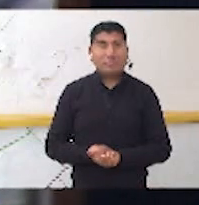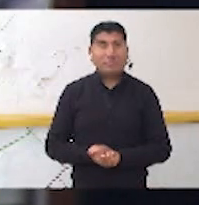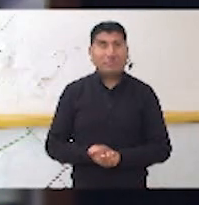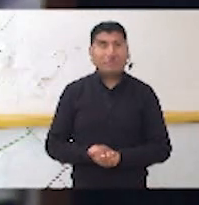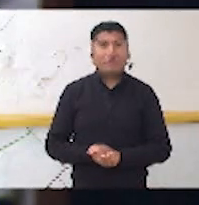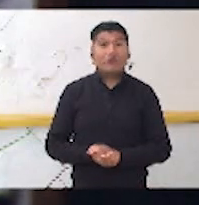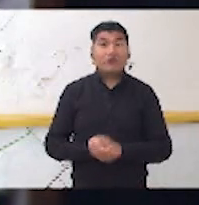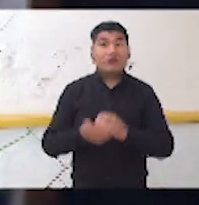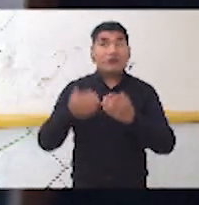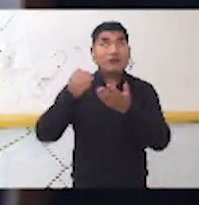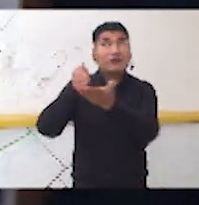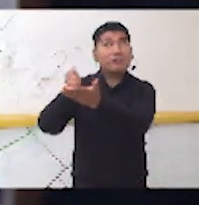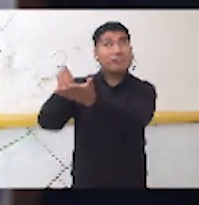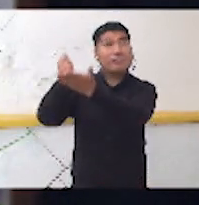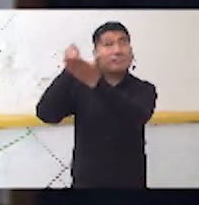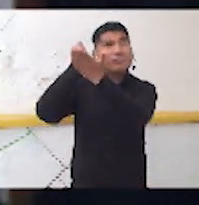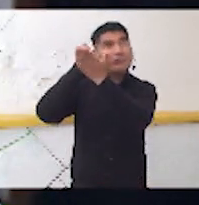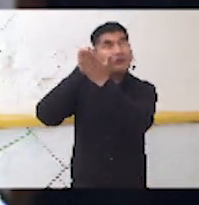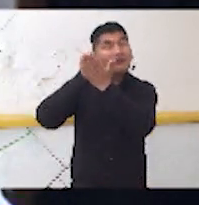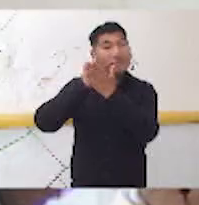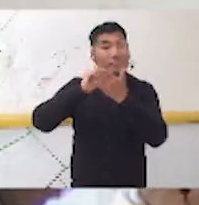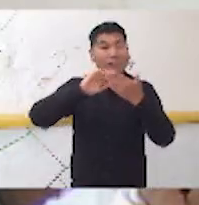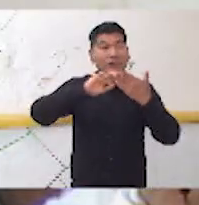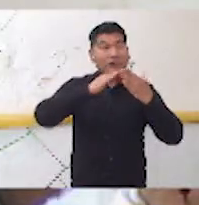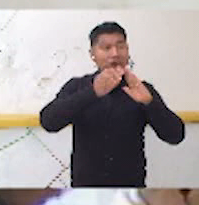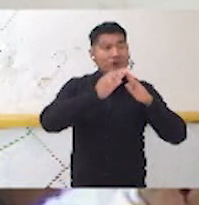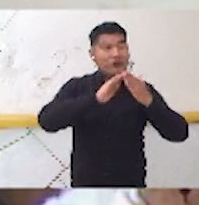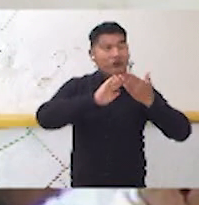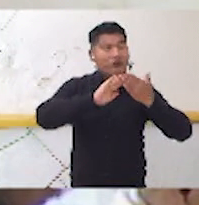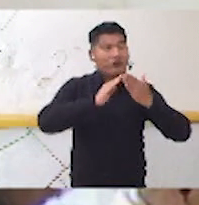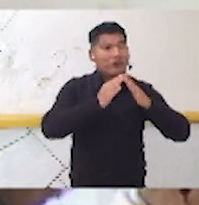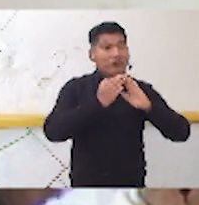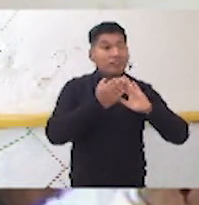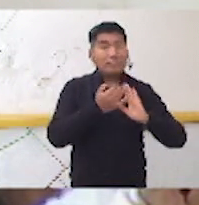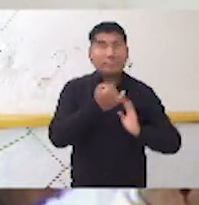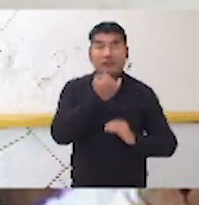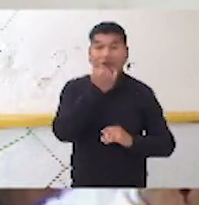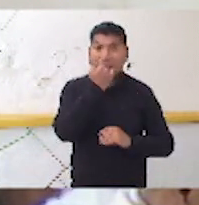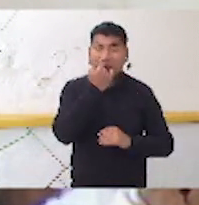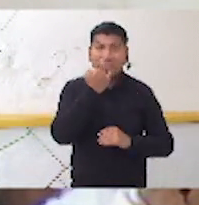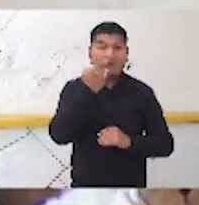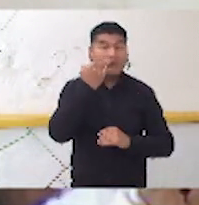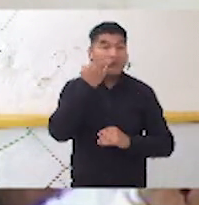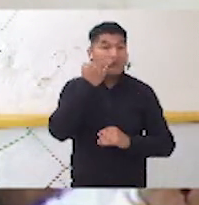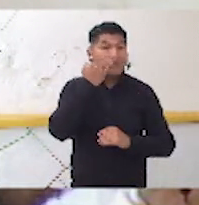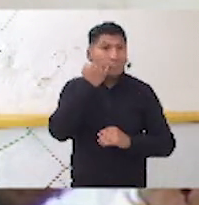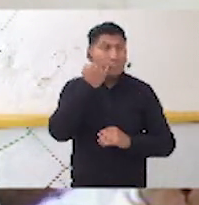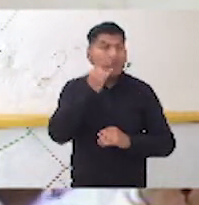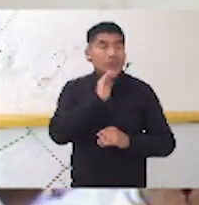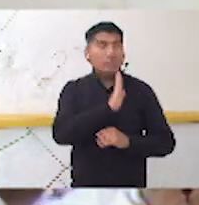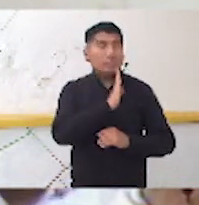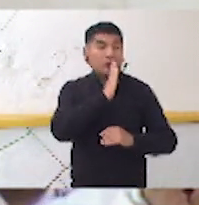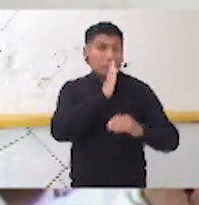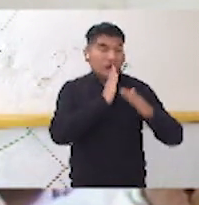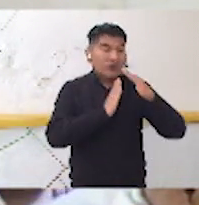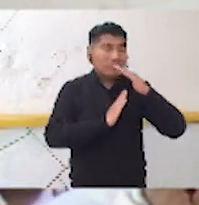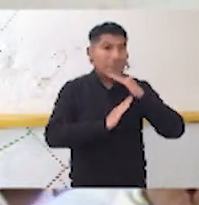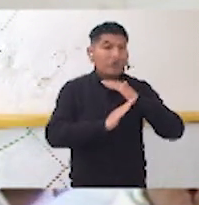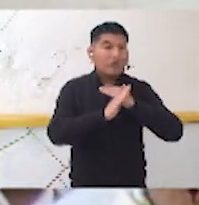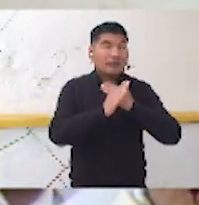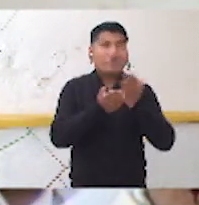Salvador. Auxilio al pueblo de Israel, su humilde